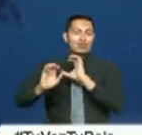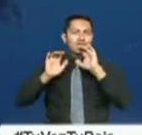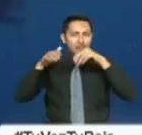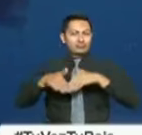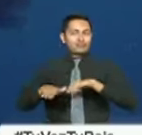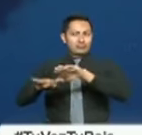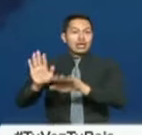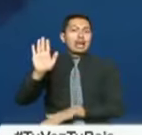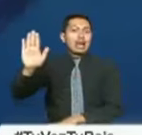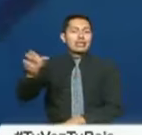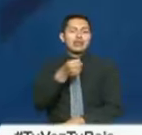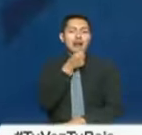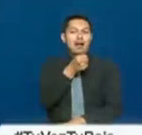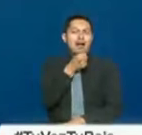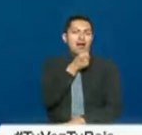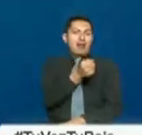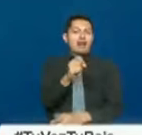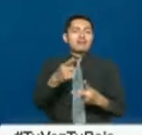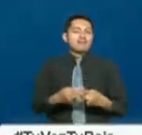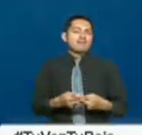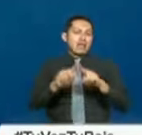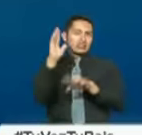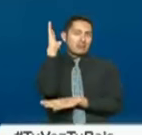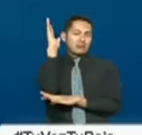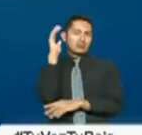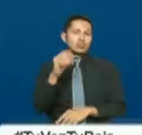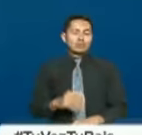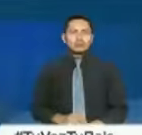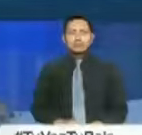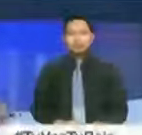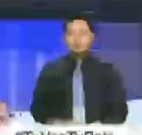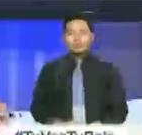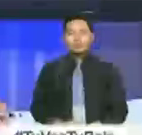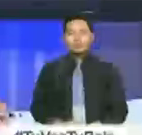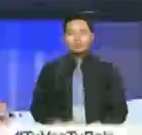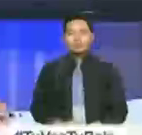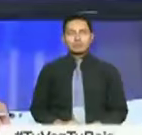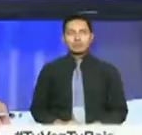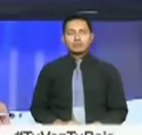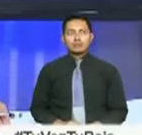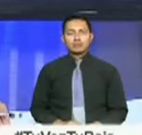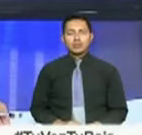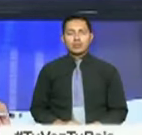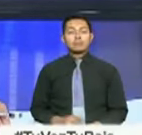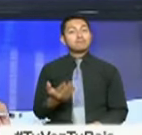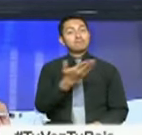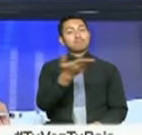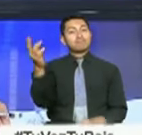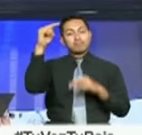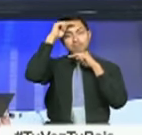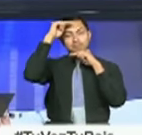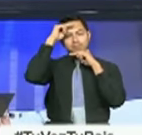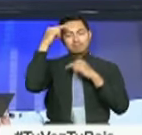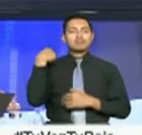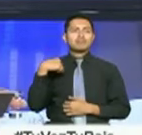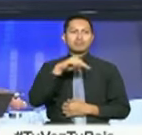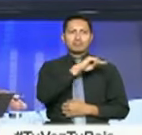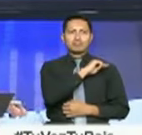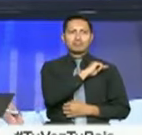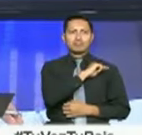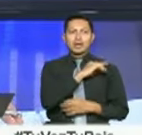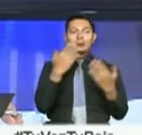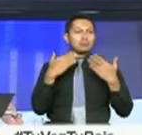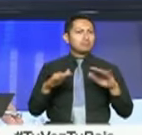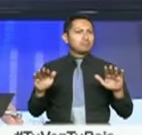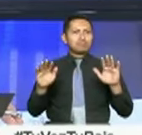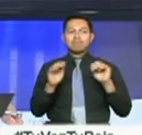y la Atmósfera. Carolina Díaz, Noticiero Ciudadano. Bien, con este interesante tema nosotros damos punto